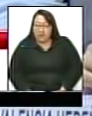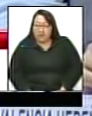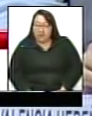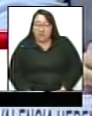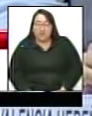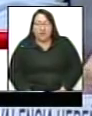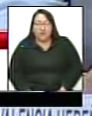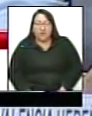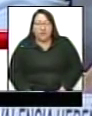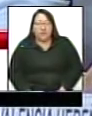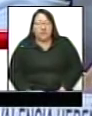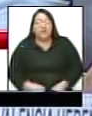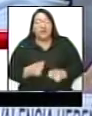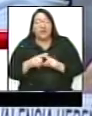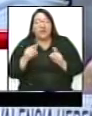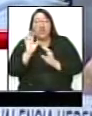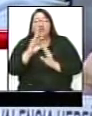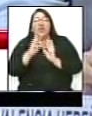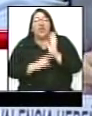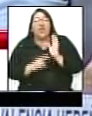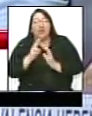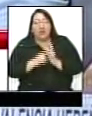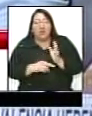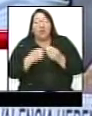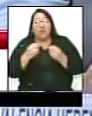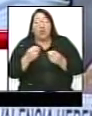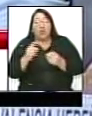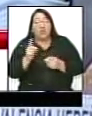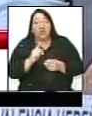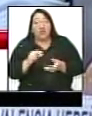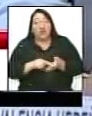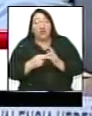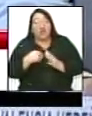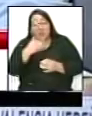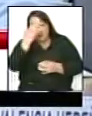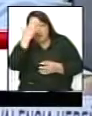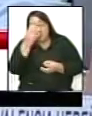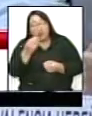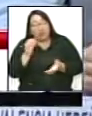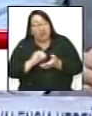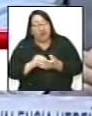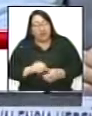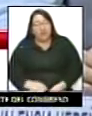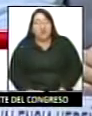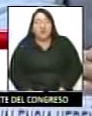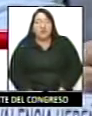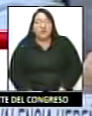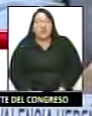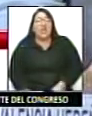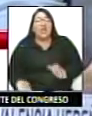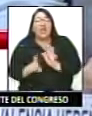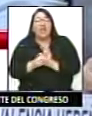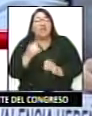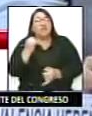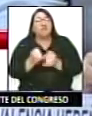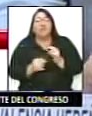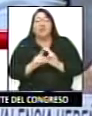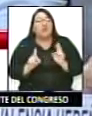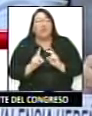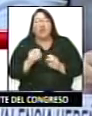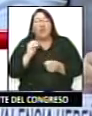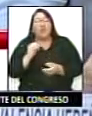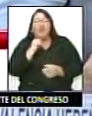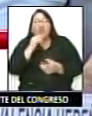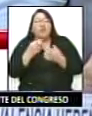los respectivos reglamentos, porque sabemos de muchas leyes que han quedado dormidas porque no se